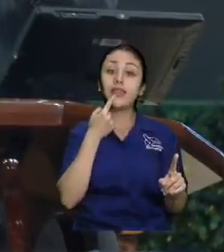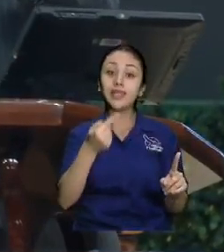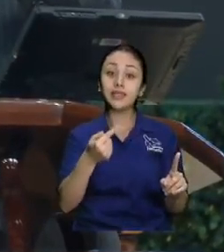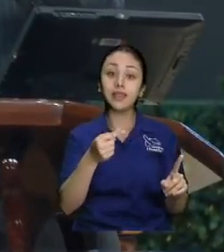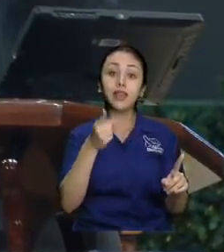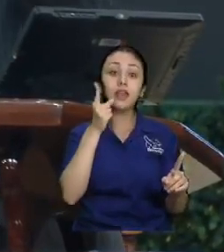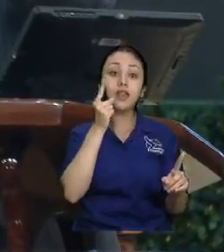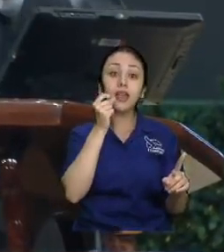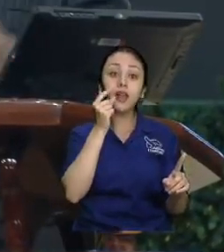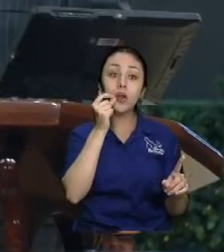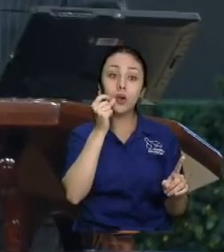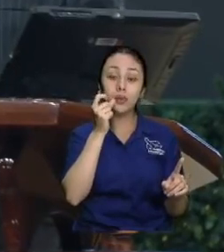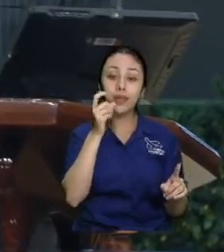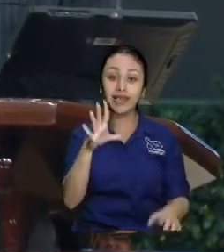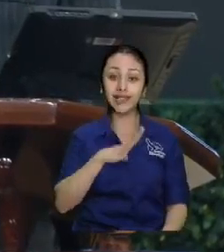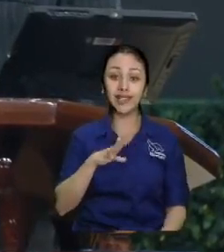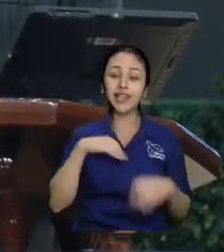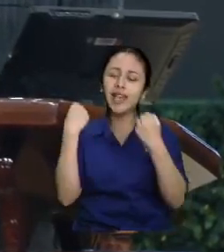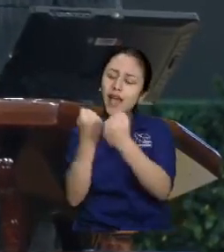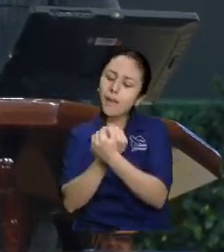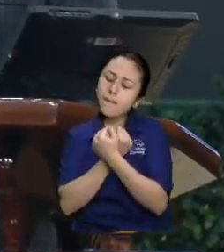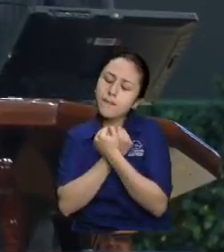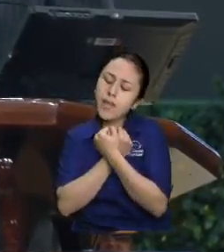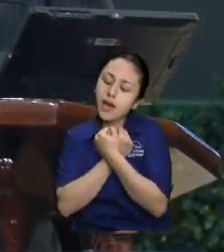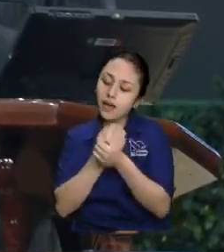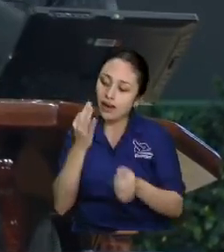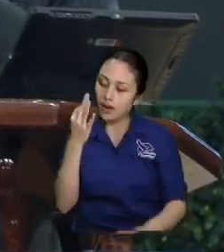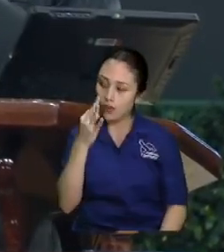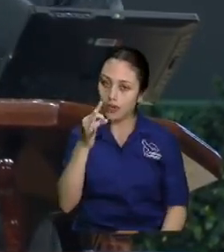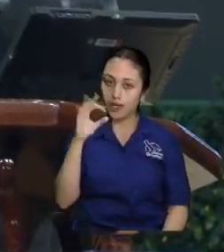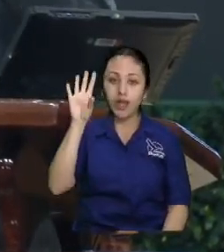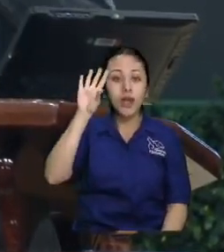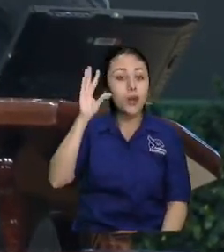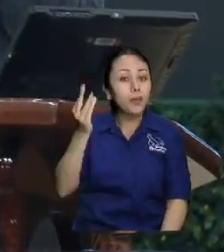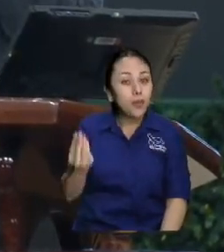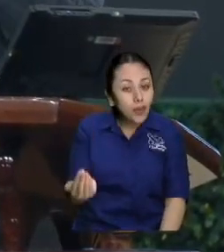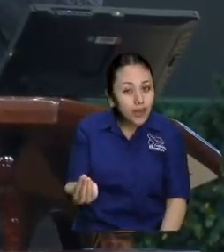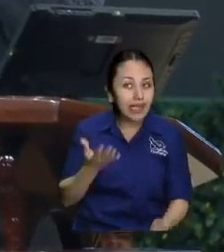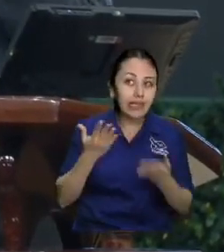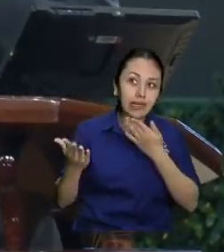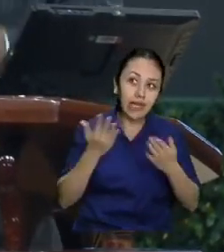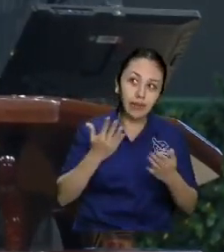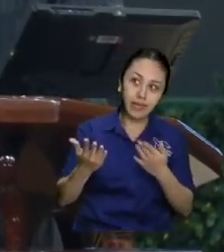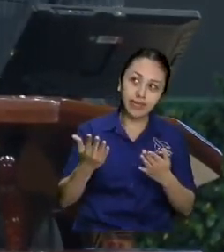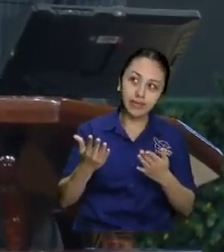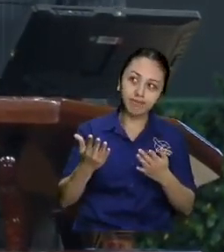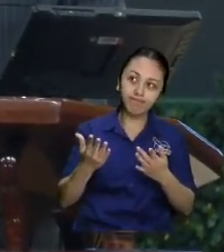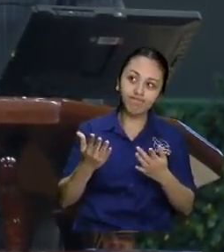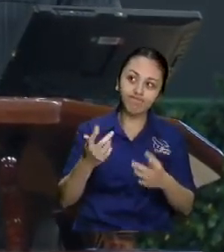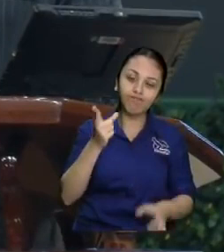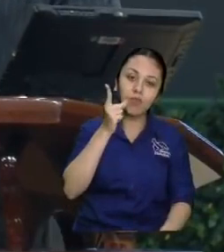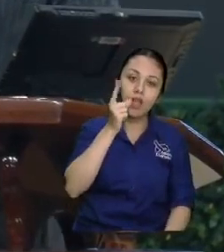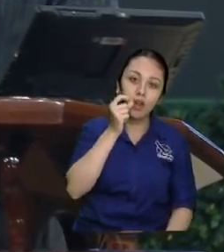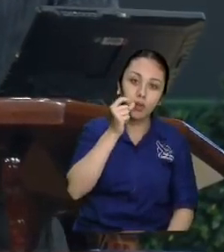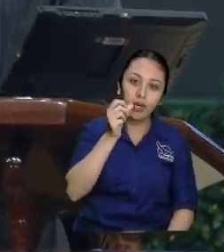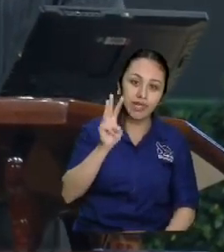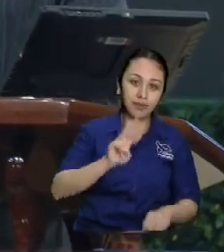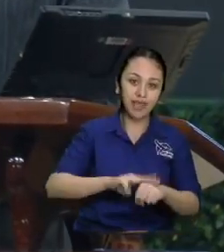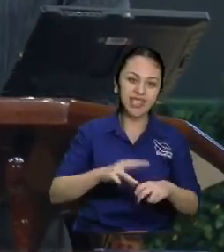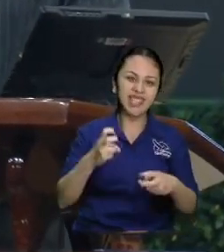parecería ser que es más difícil al hombre expresar su amor que a la mujer es más sentimental,